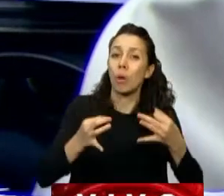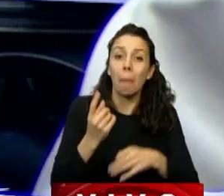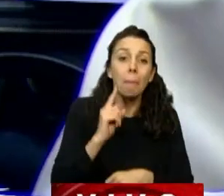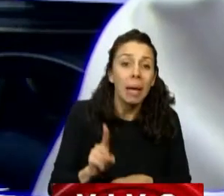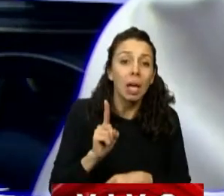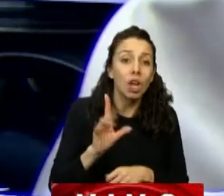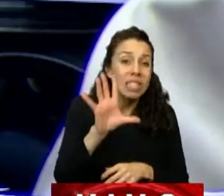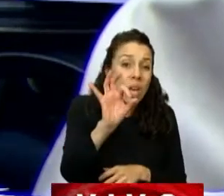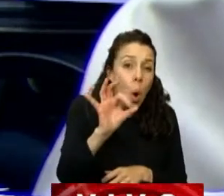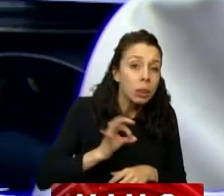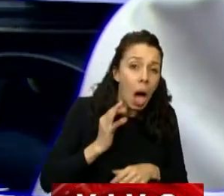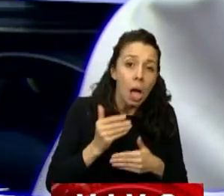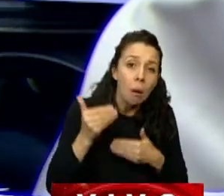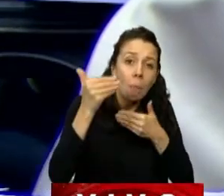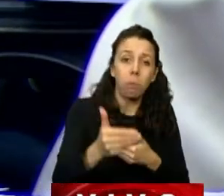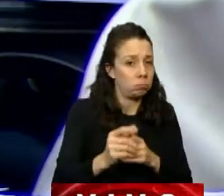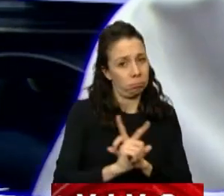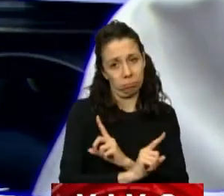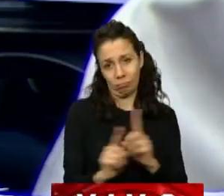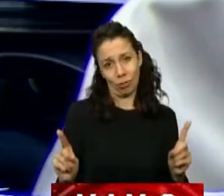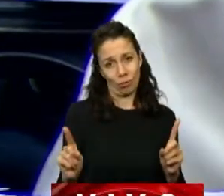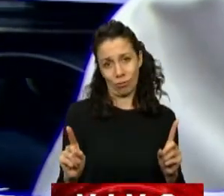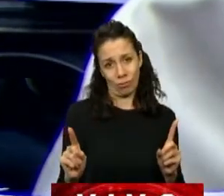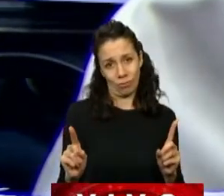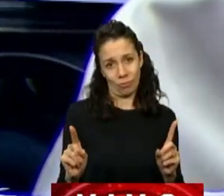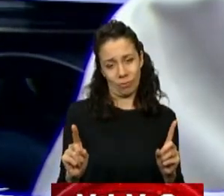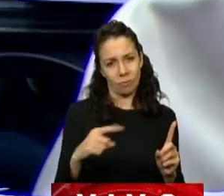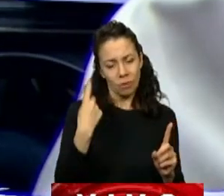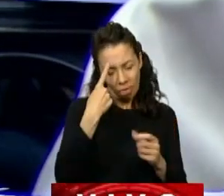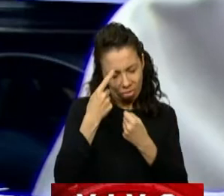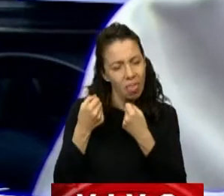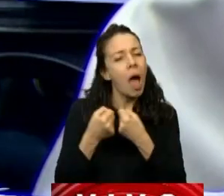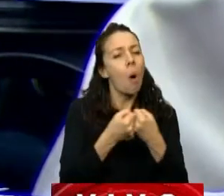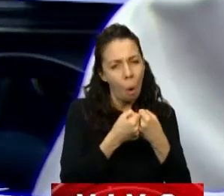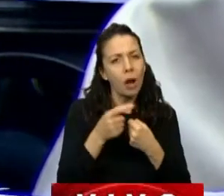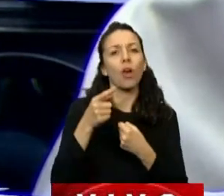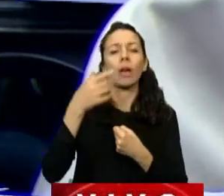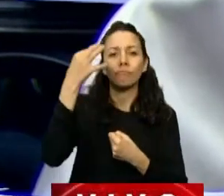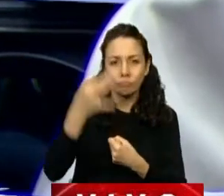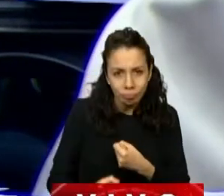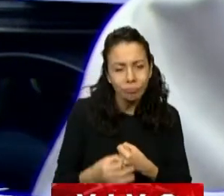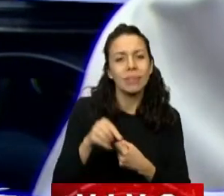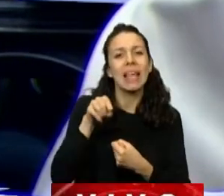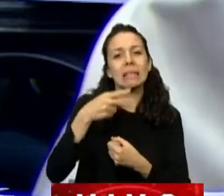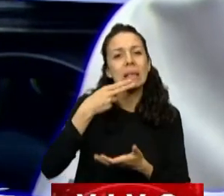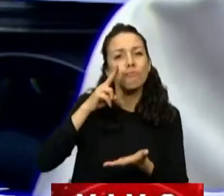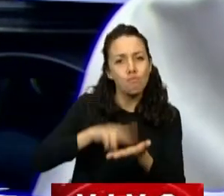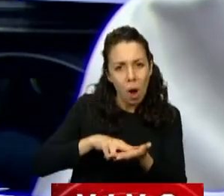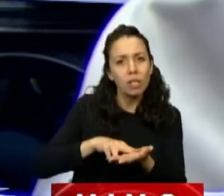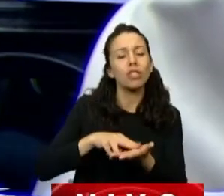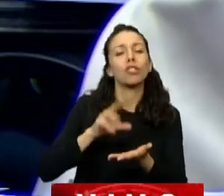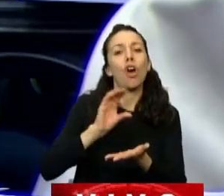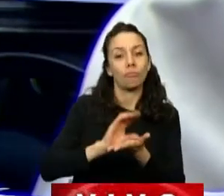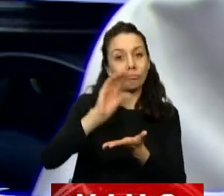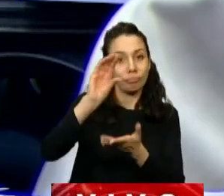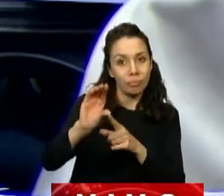años. Estamos de acuerdo en que el destino específico que debe tener este impuesto debe